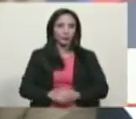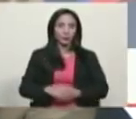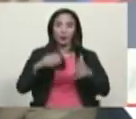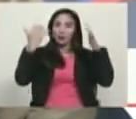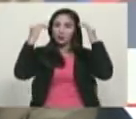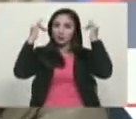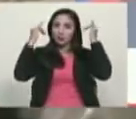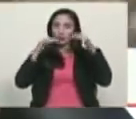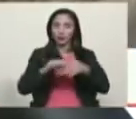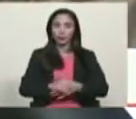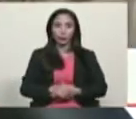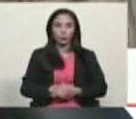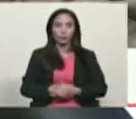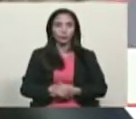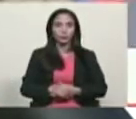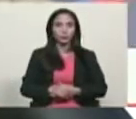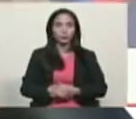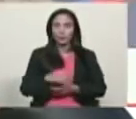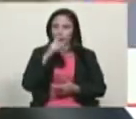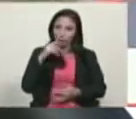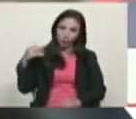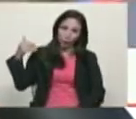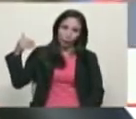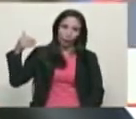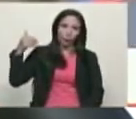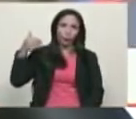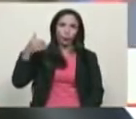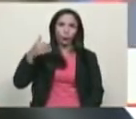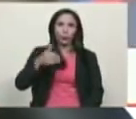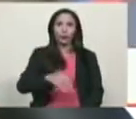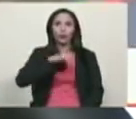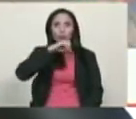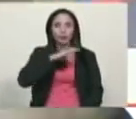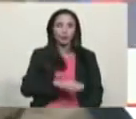conmemorando una trayectoria histórica,